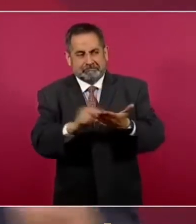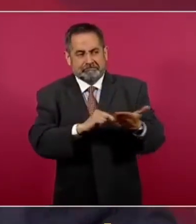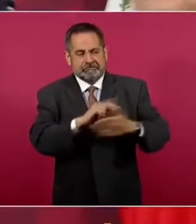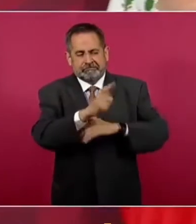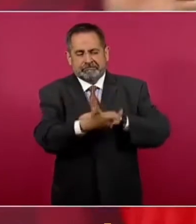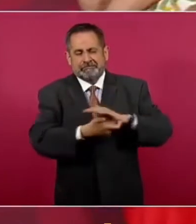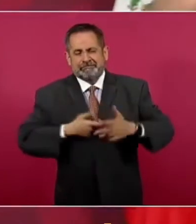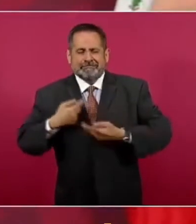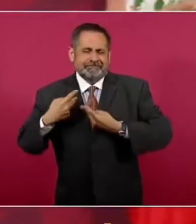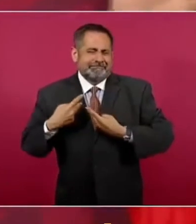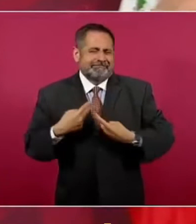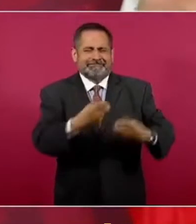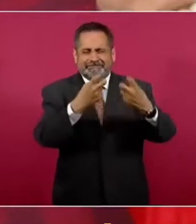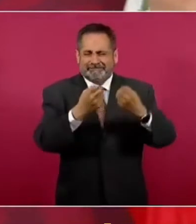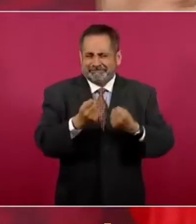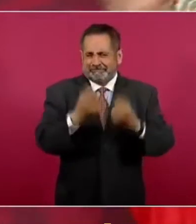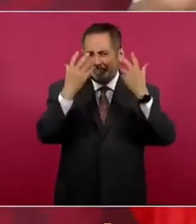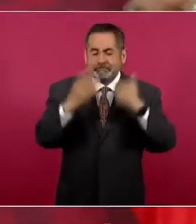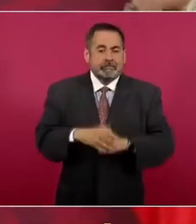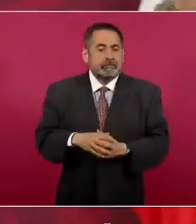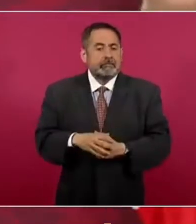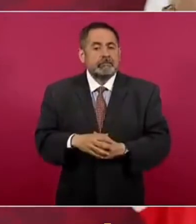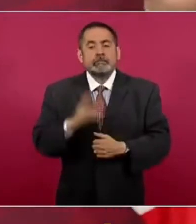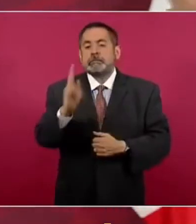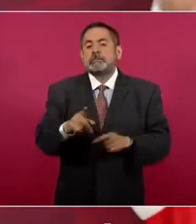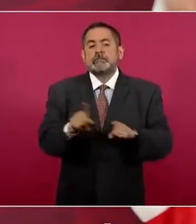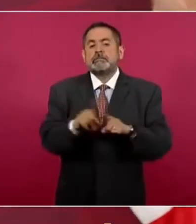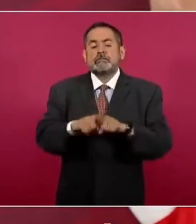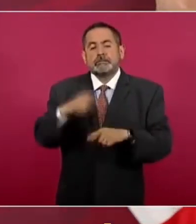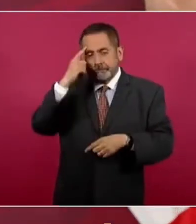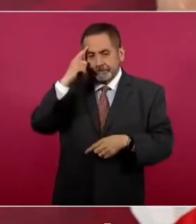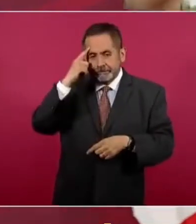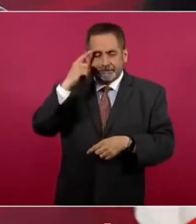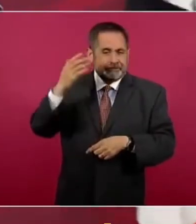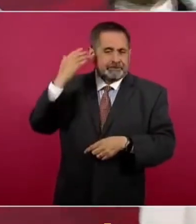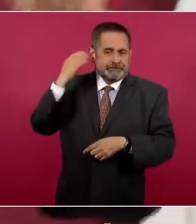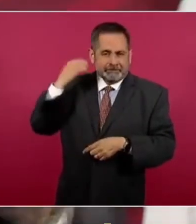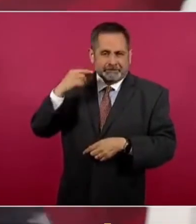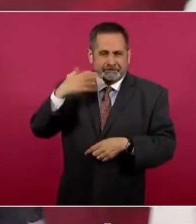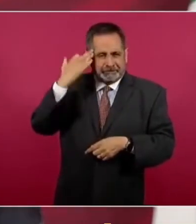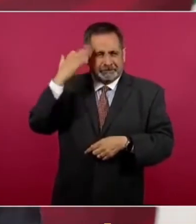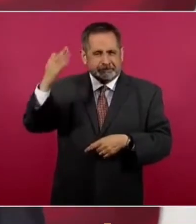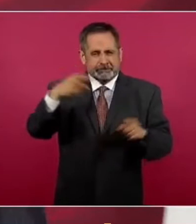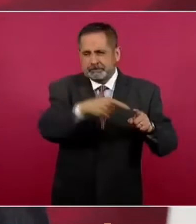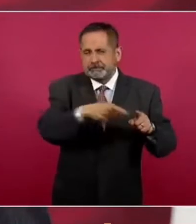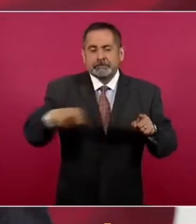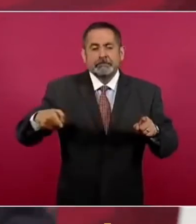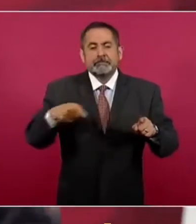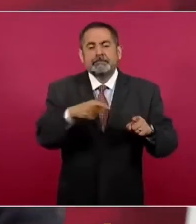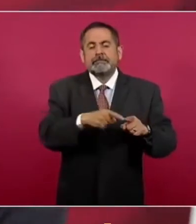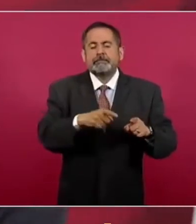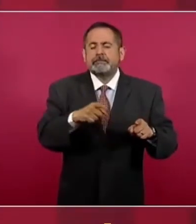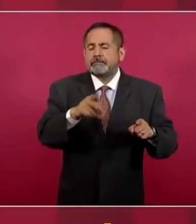Es lo mismo que hicieron dándole el contrato en la época